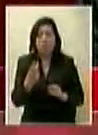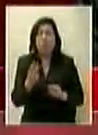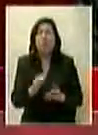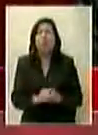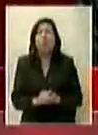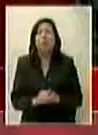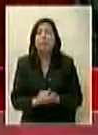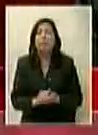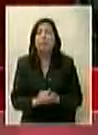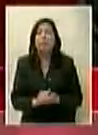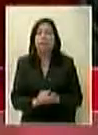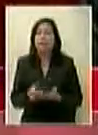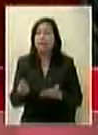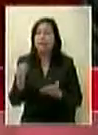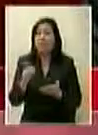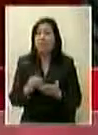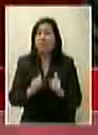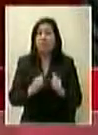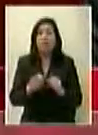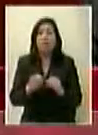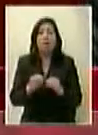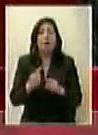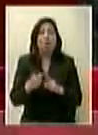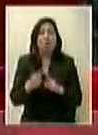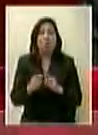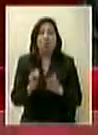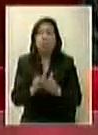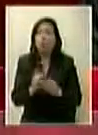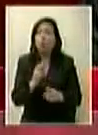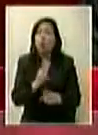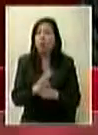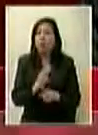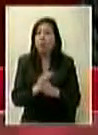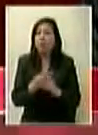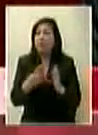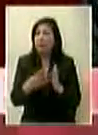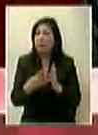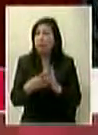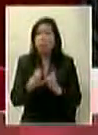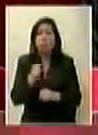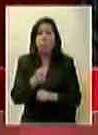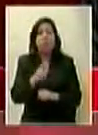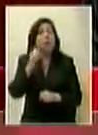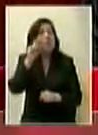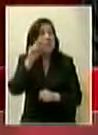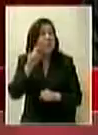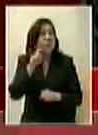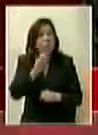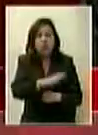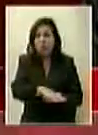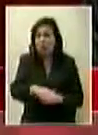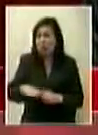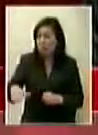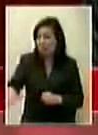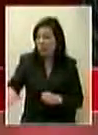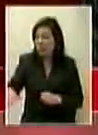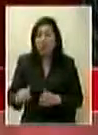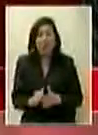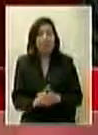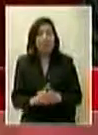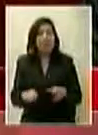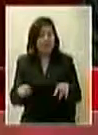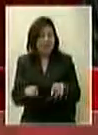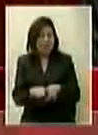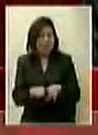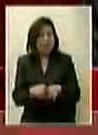2011-2021. Se consideran acciones multisectoriales de prevención y atención contra el abuso sexual infantil. En ese